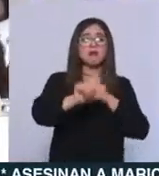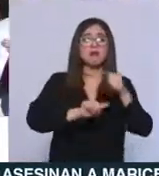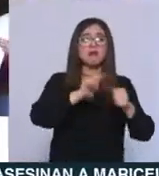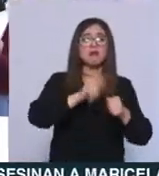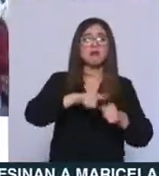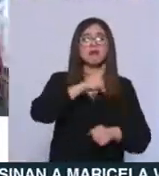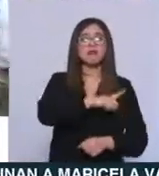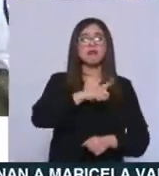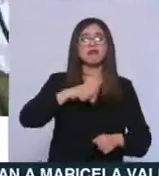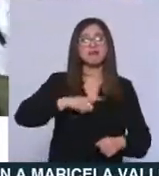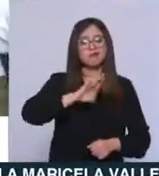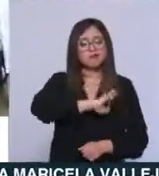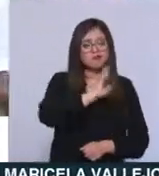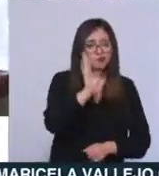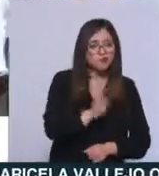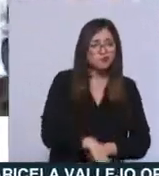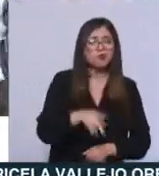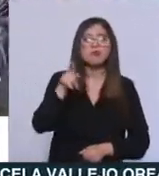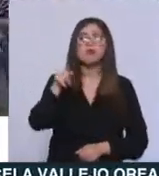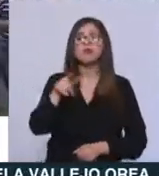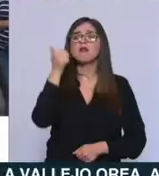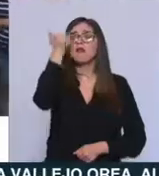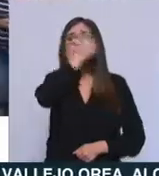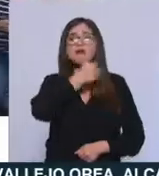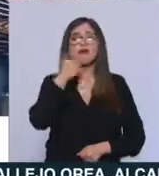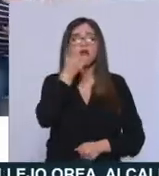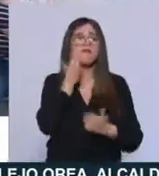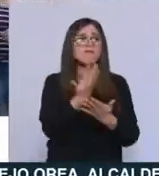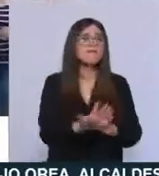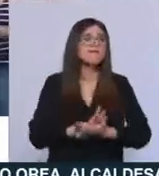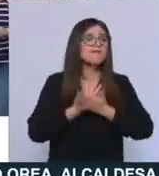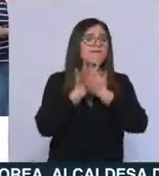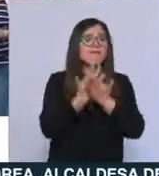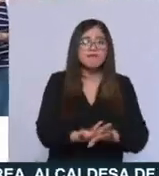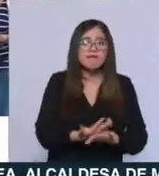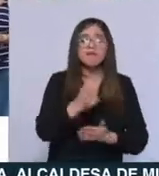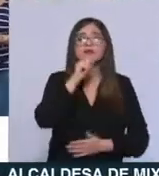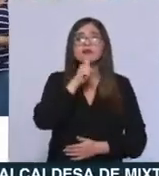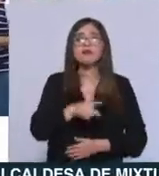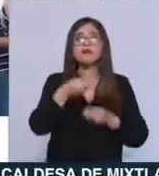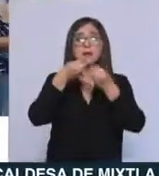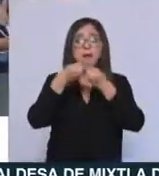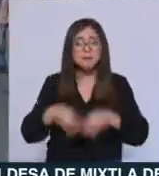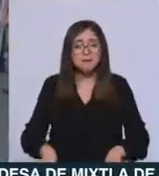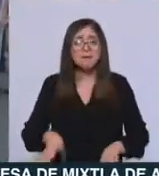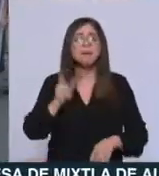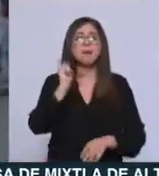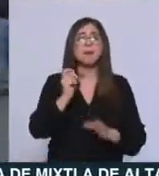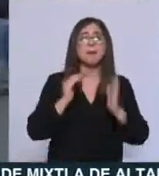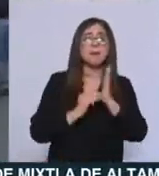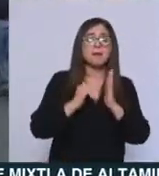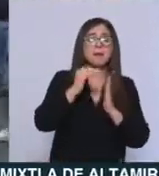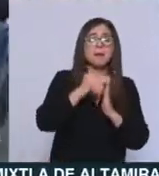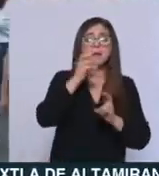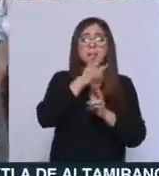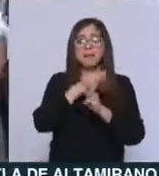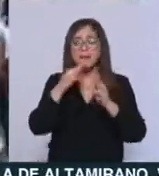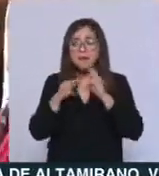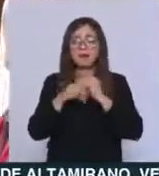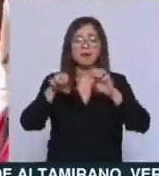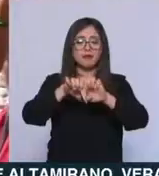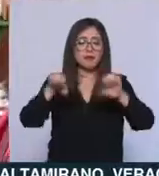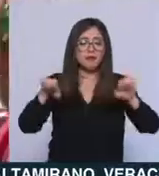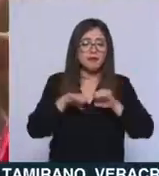a los alumnos detenidos, tenemos pérdidas millonarias en materiales, equipo de laboratorio,